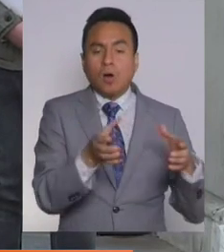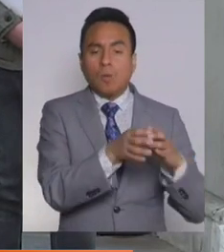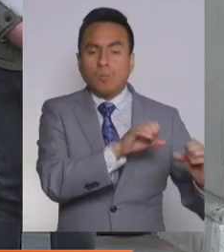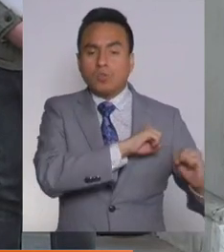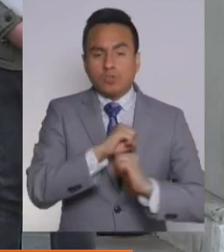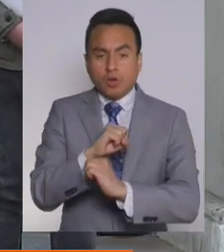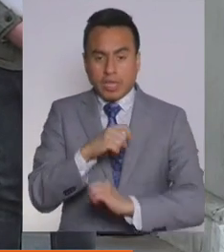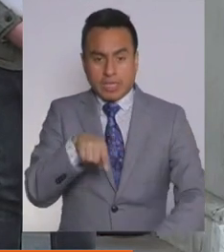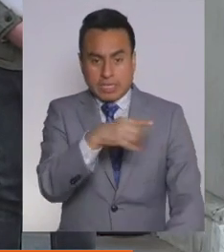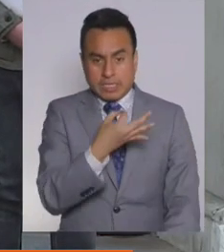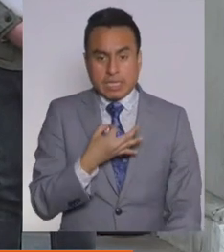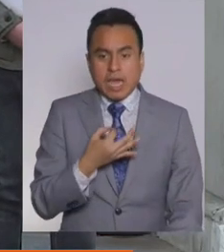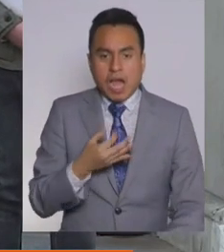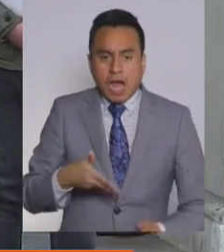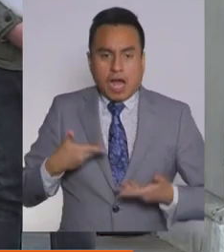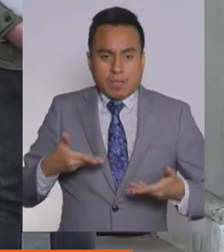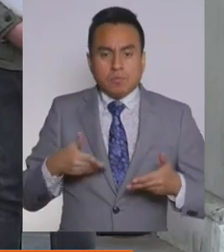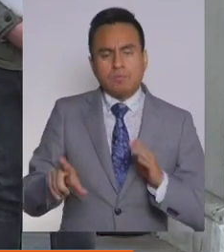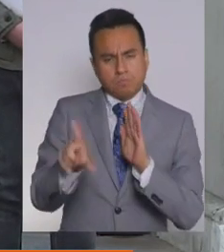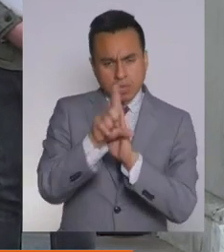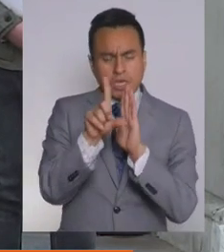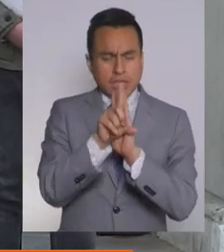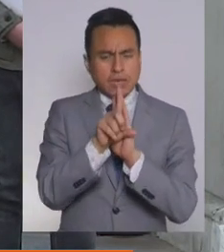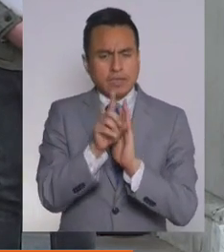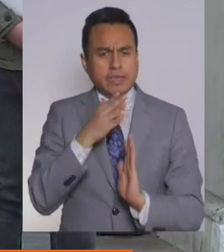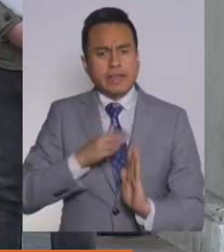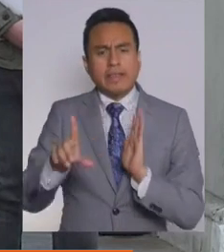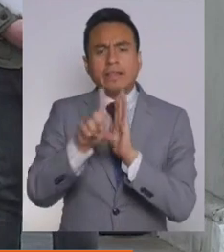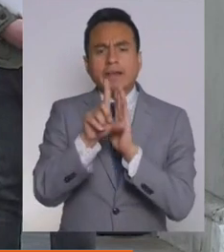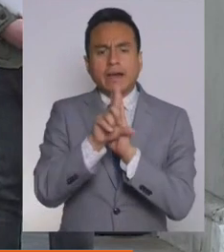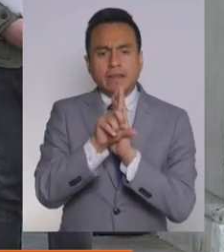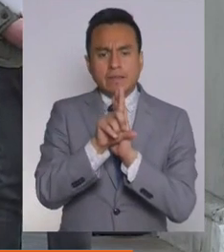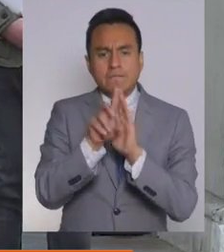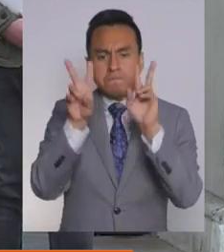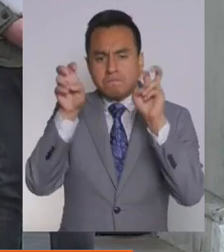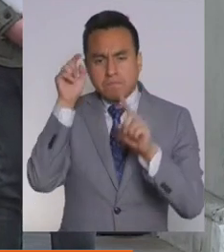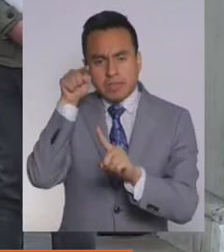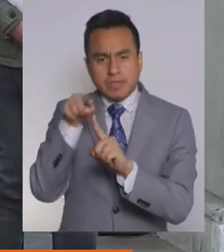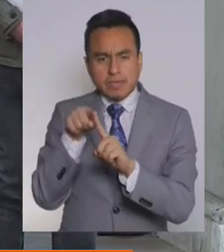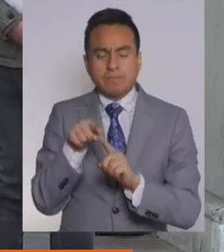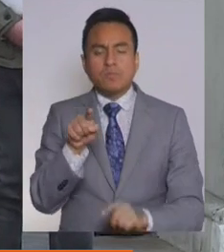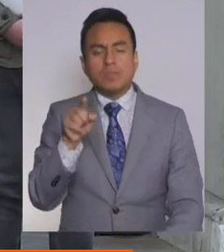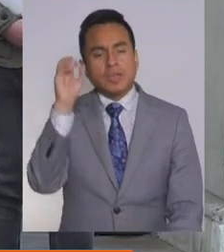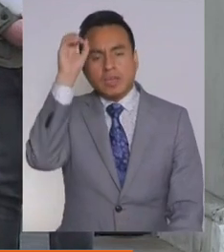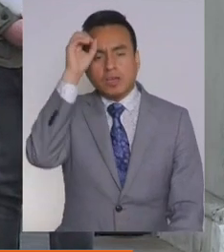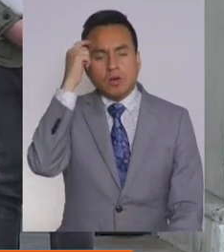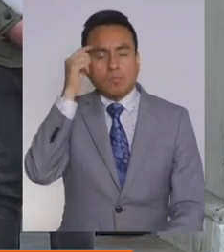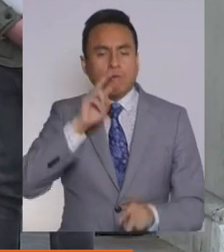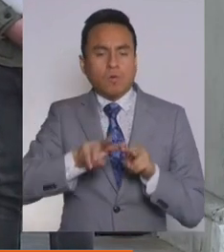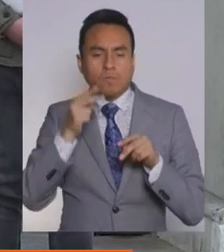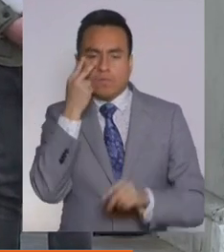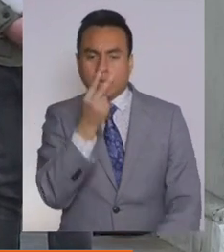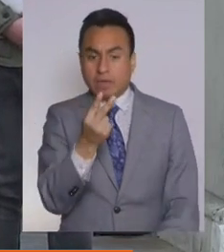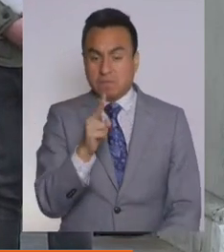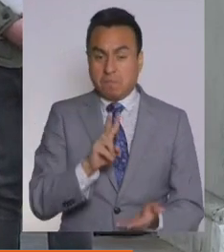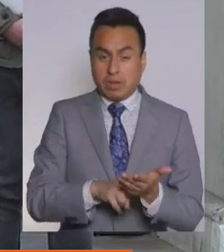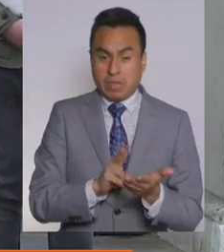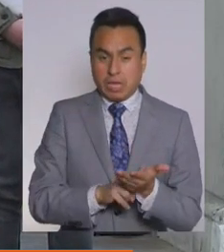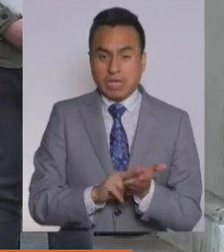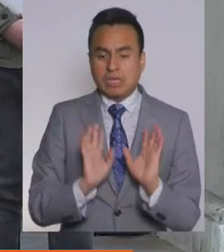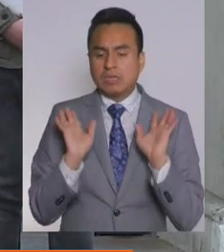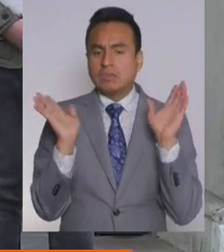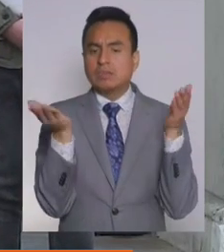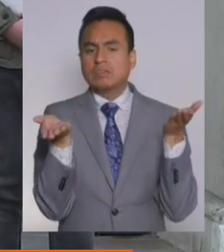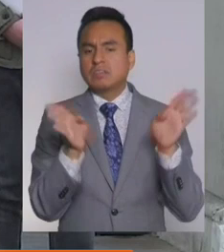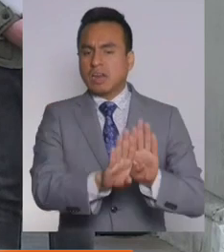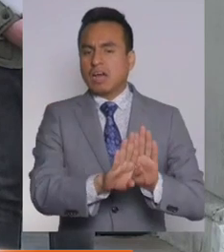sigue mencionando que están los ánimos para legislar esta materia. ¿Usted cómo ve esto y si realmente están cerrando la